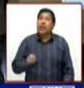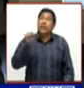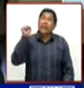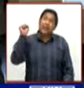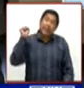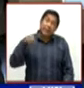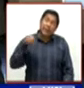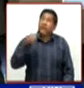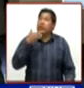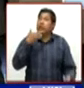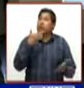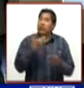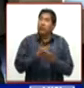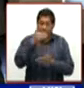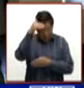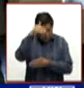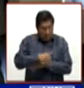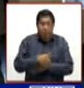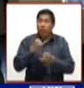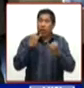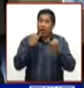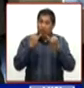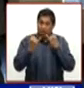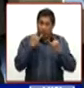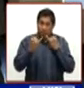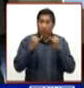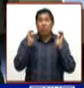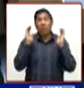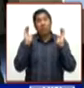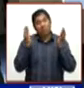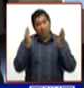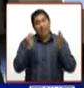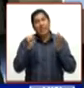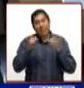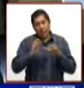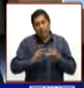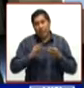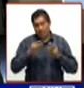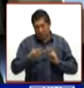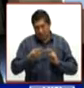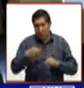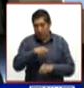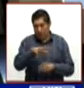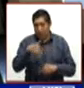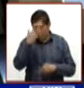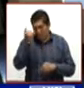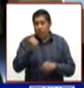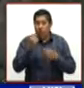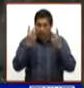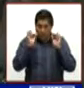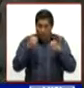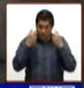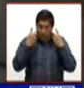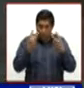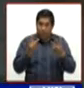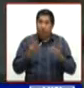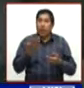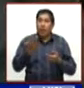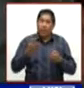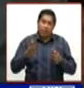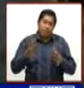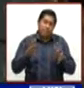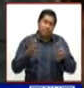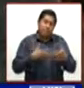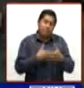Así es, John, muy buenas noches. Informarte que, bueno, parece que iba a haber cambios en esta zona, porque como puedes apreciar acá, hay un